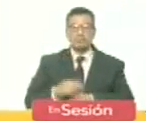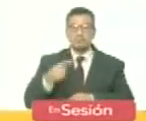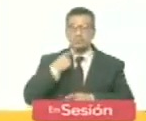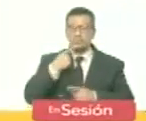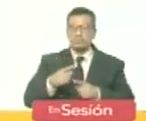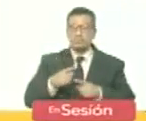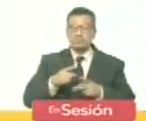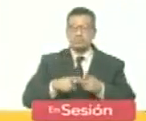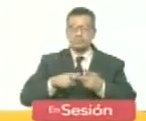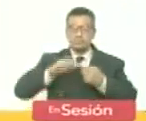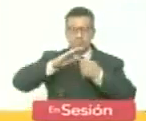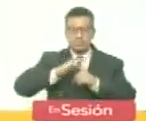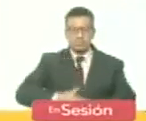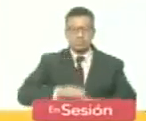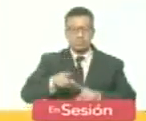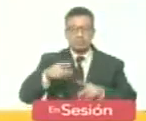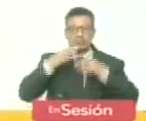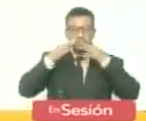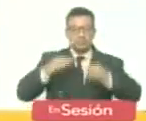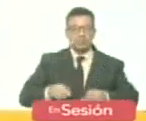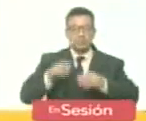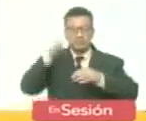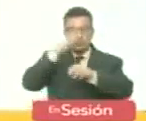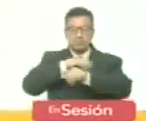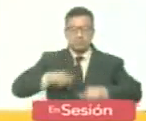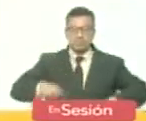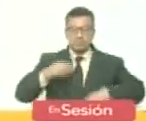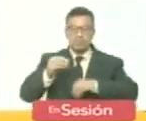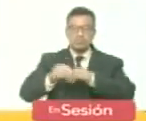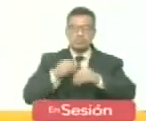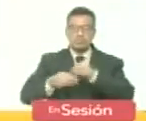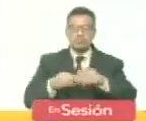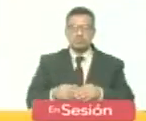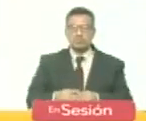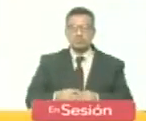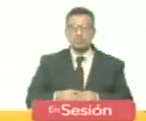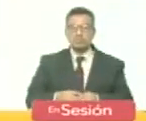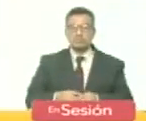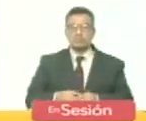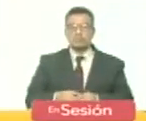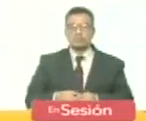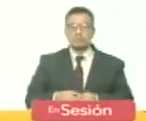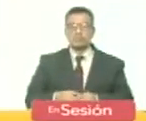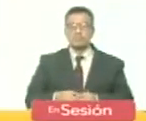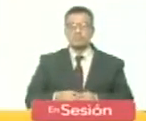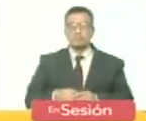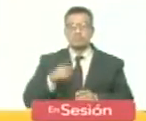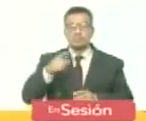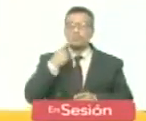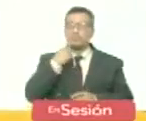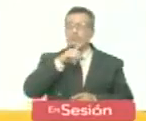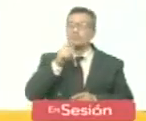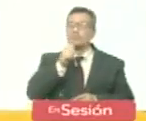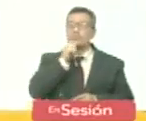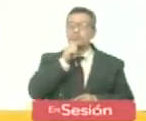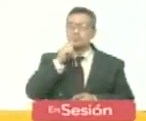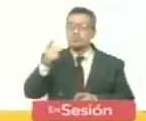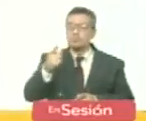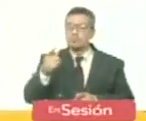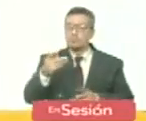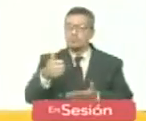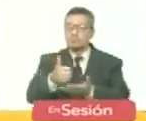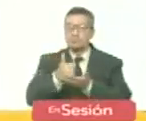para aniquilarlo. Esa es la razón militar del sitio. Entonces, cuando uno se pregunta quién saca